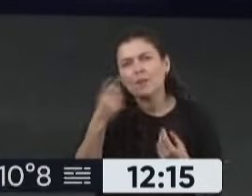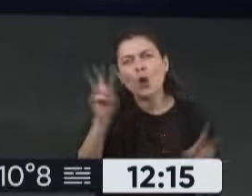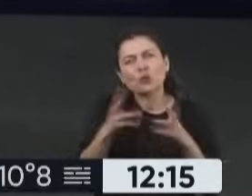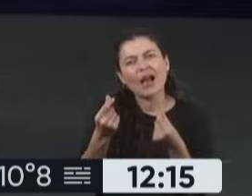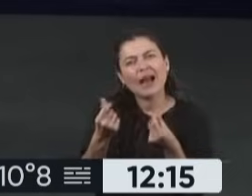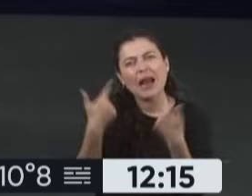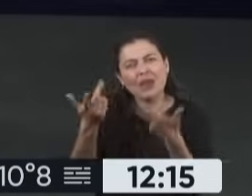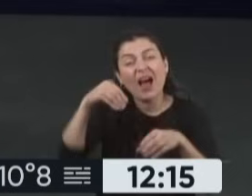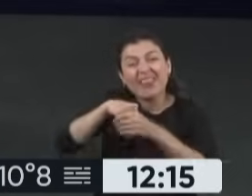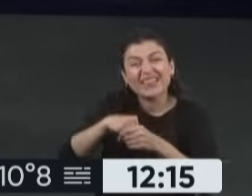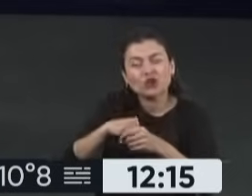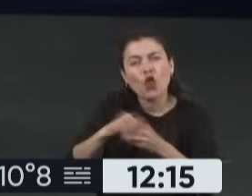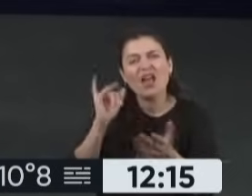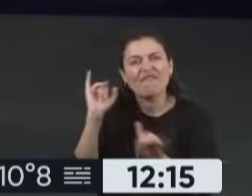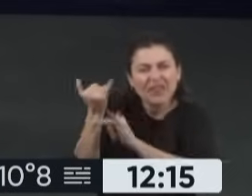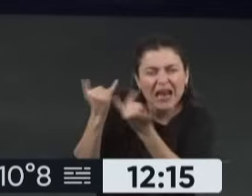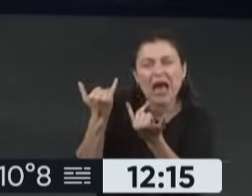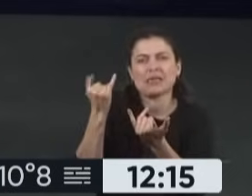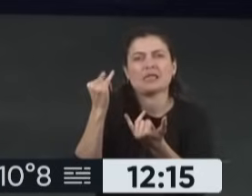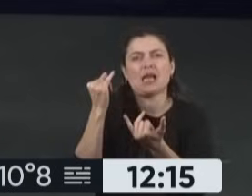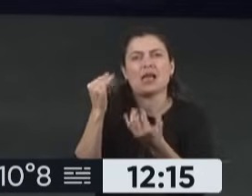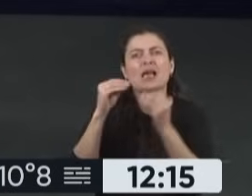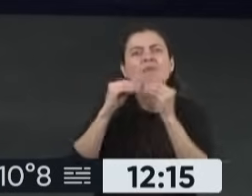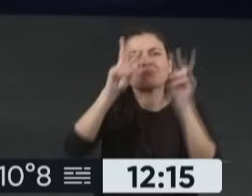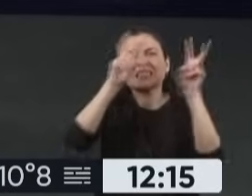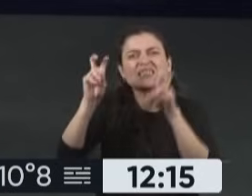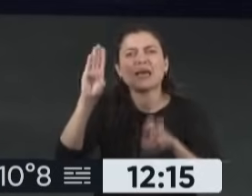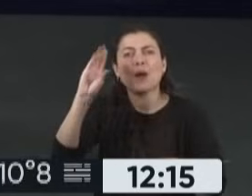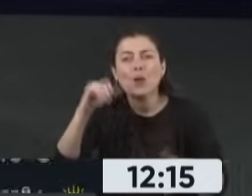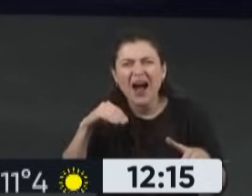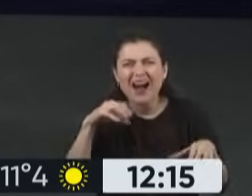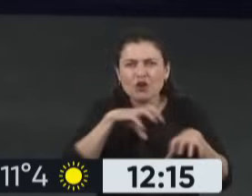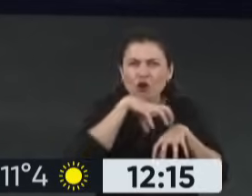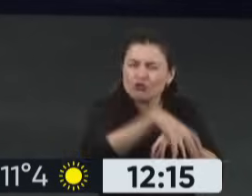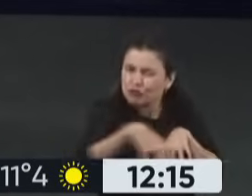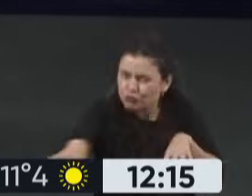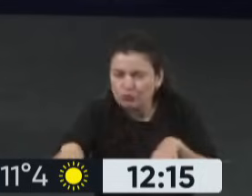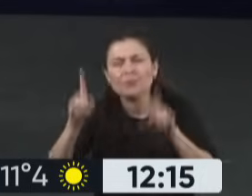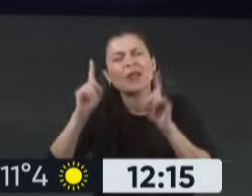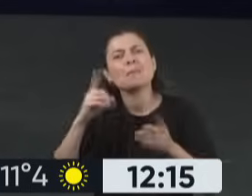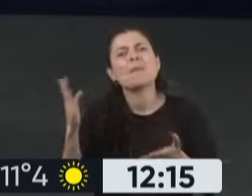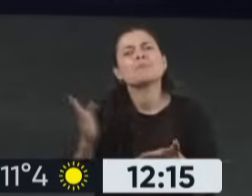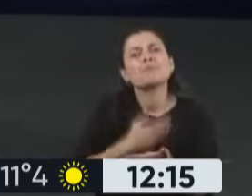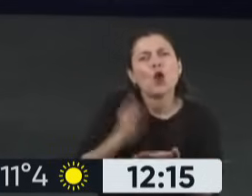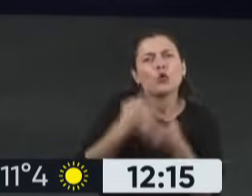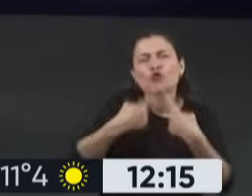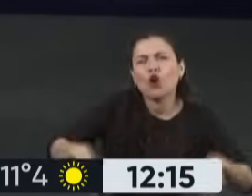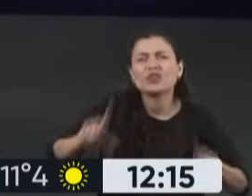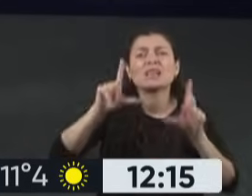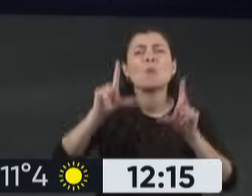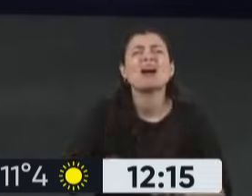de servicios financieros para la gente, con un costo más barato para la provisión de esos servicios financieros, porque la información va a